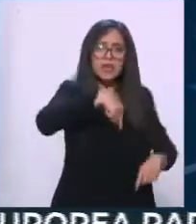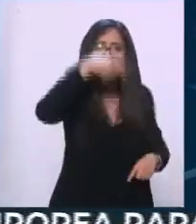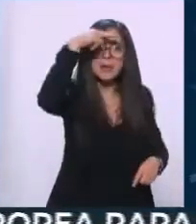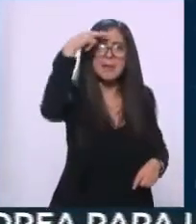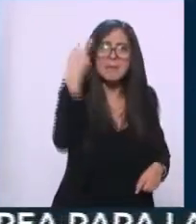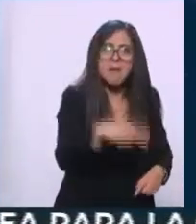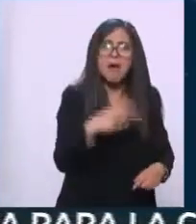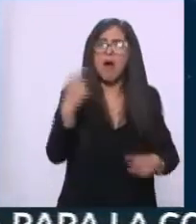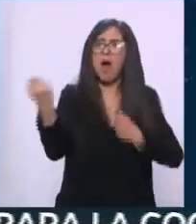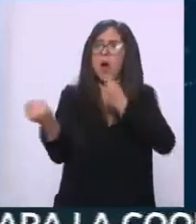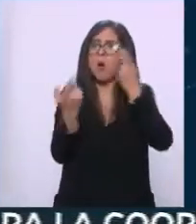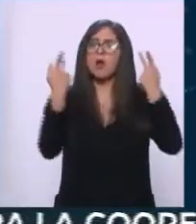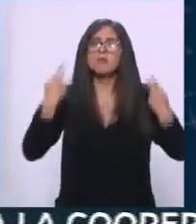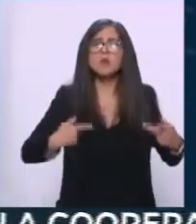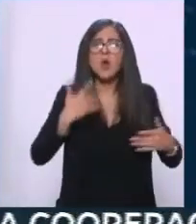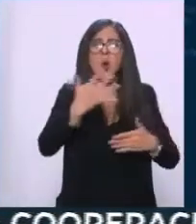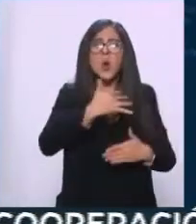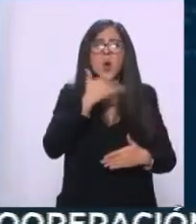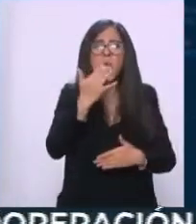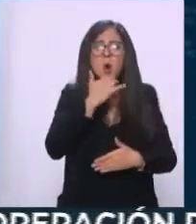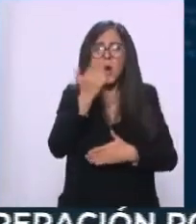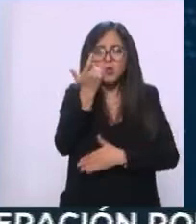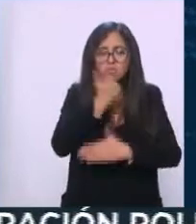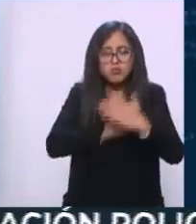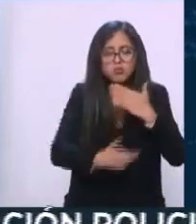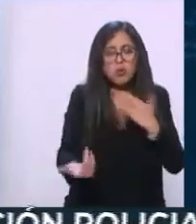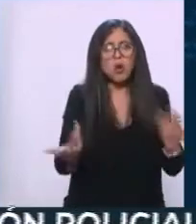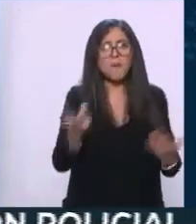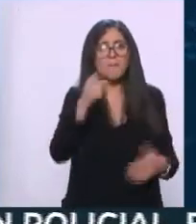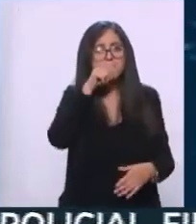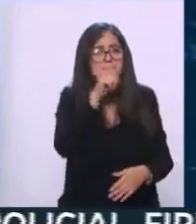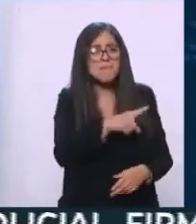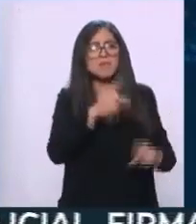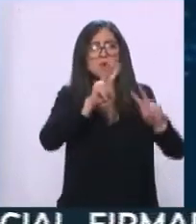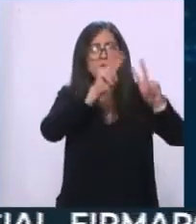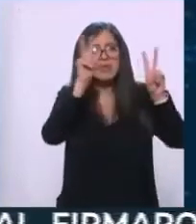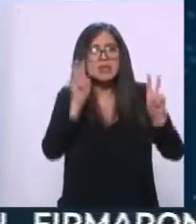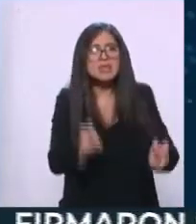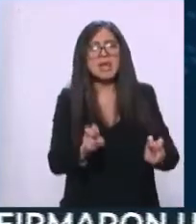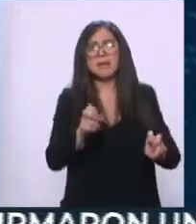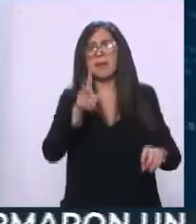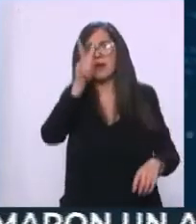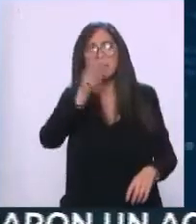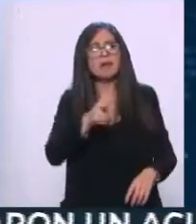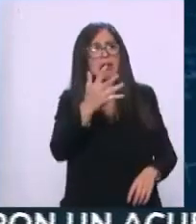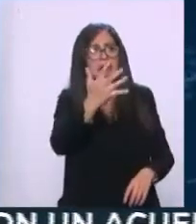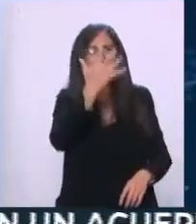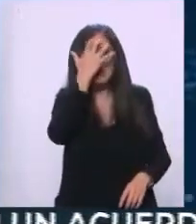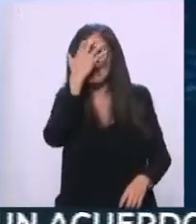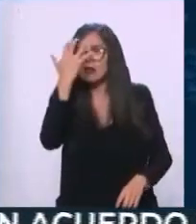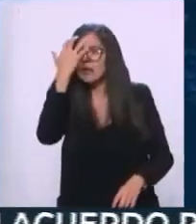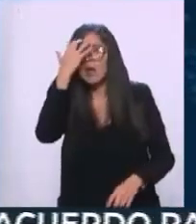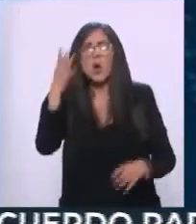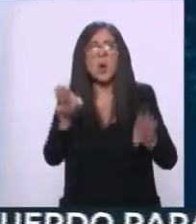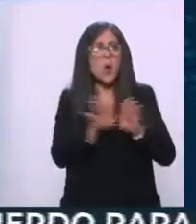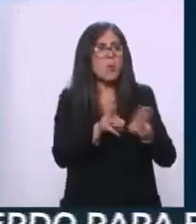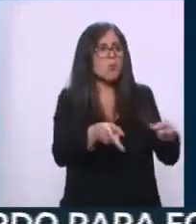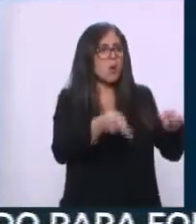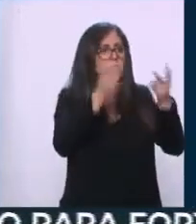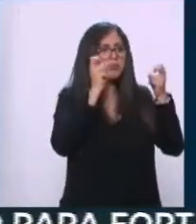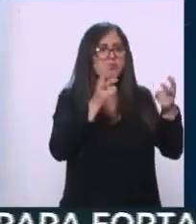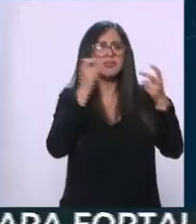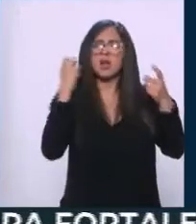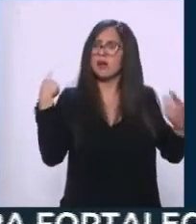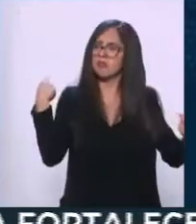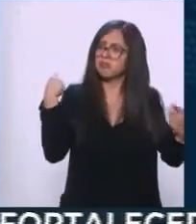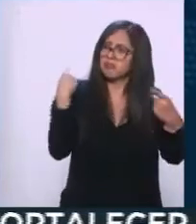de corrupción, que han estado involucrados en muchos asuntos verdaderamente vergonzantes en la historia reciente del